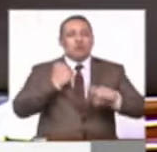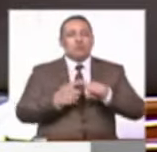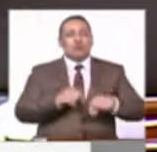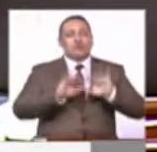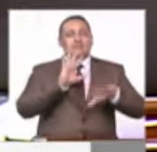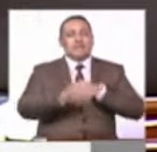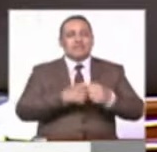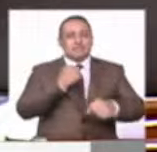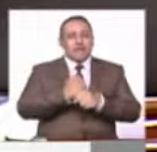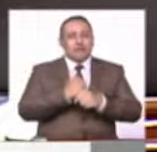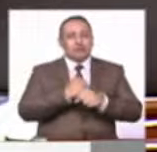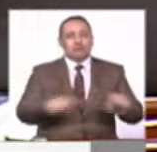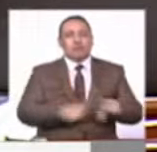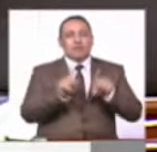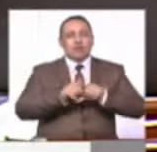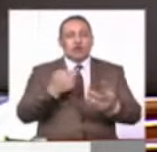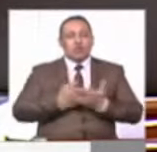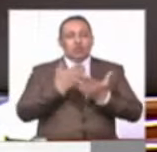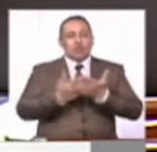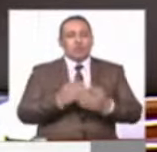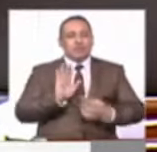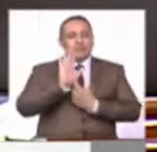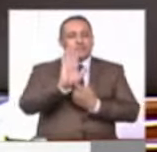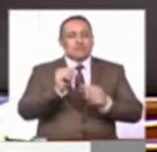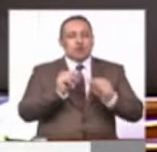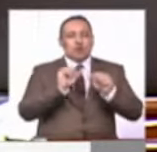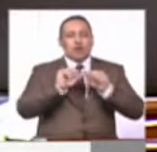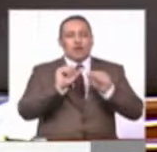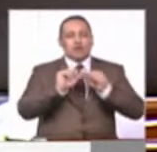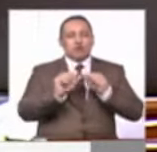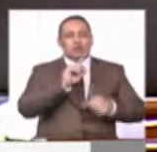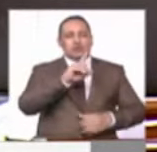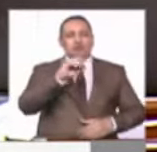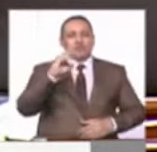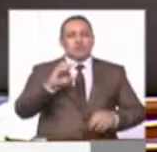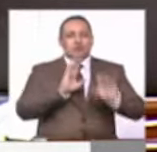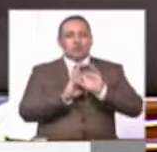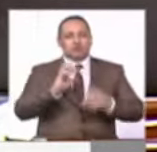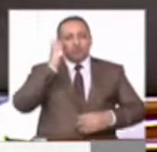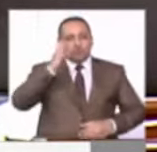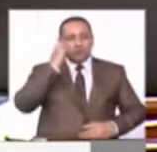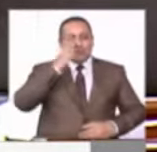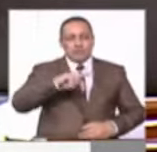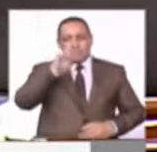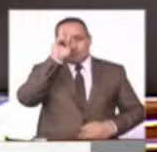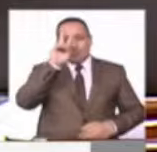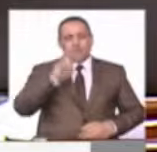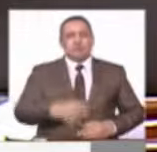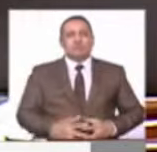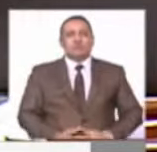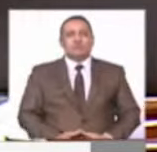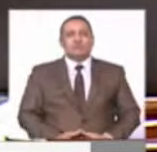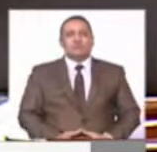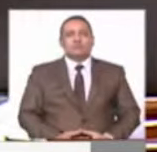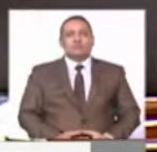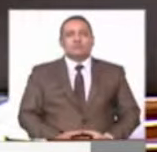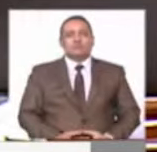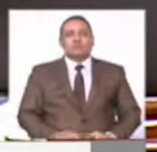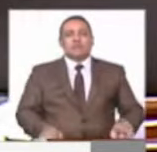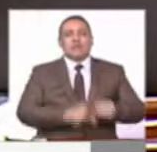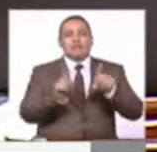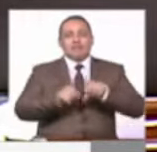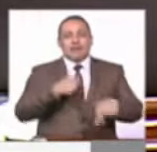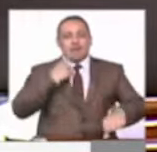lapso de 10 años conforme lo establece el artículo 100 de la constitución política del Estado